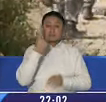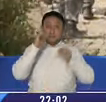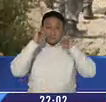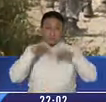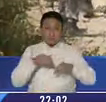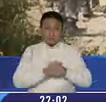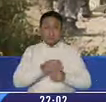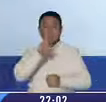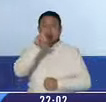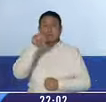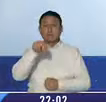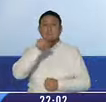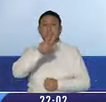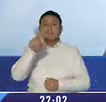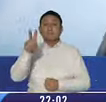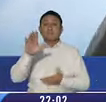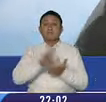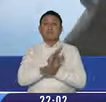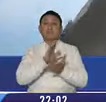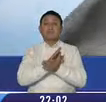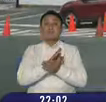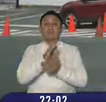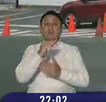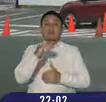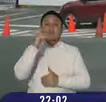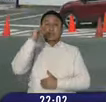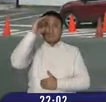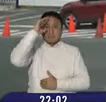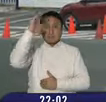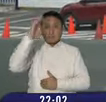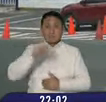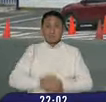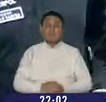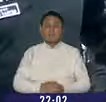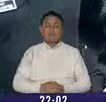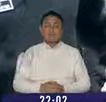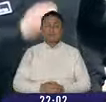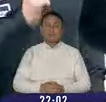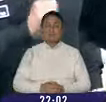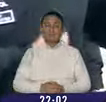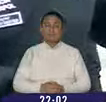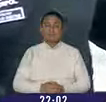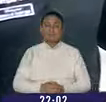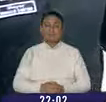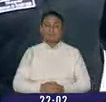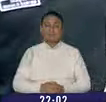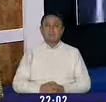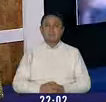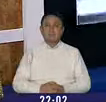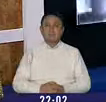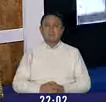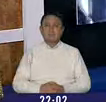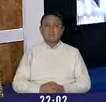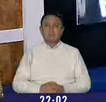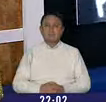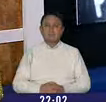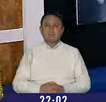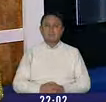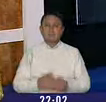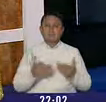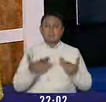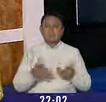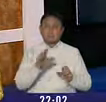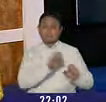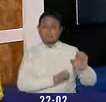septiembre de 2022 en la Escuela Superior de Policía. Informó Marilyn Jaramillo. Tras la